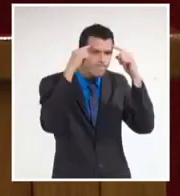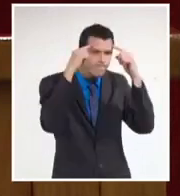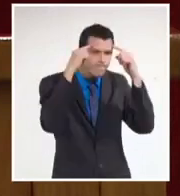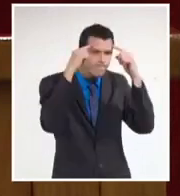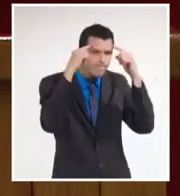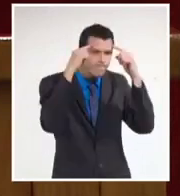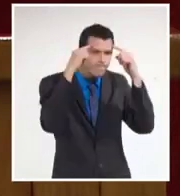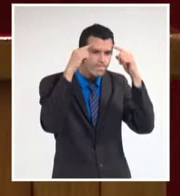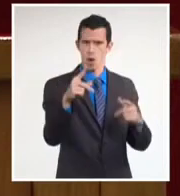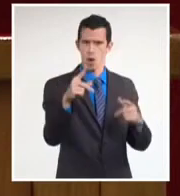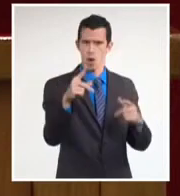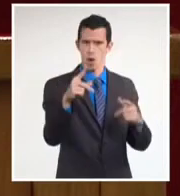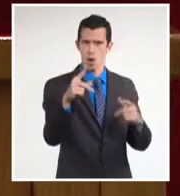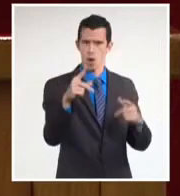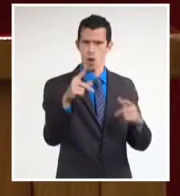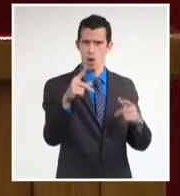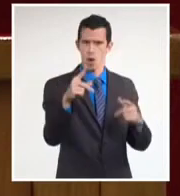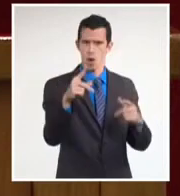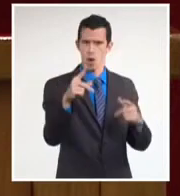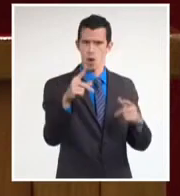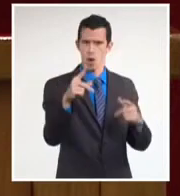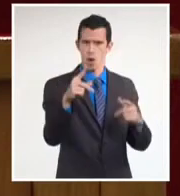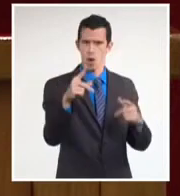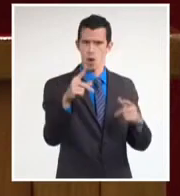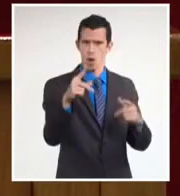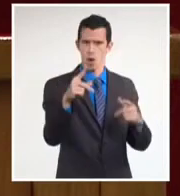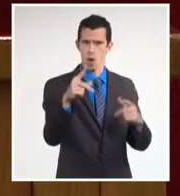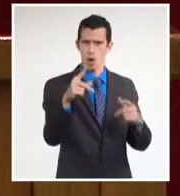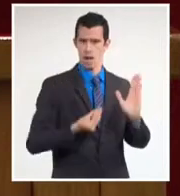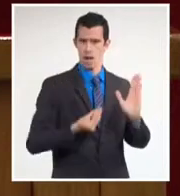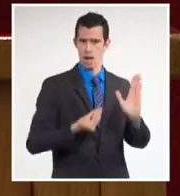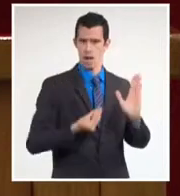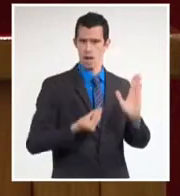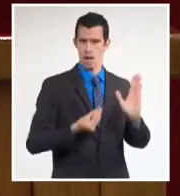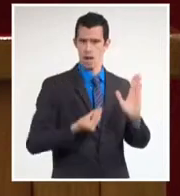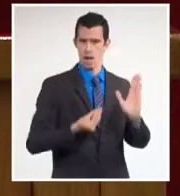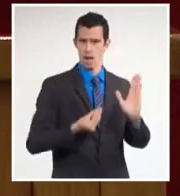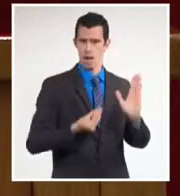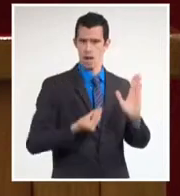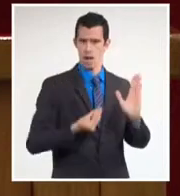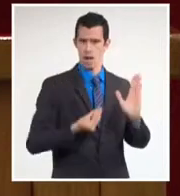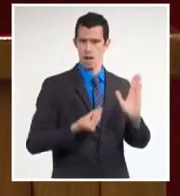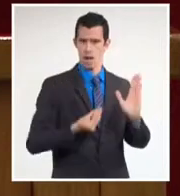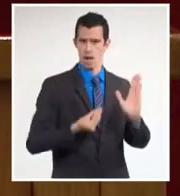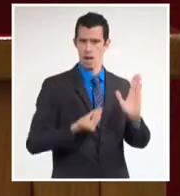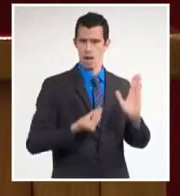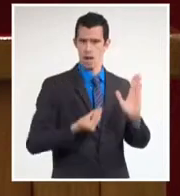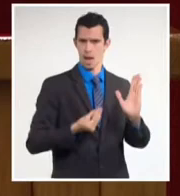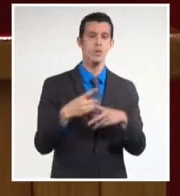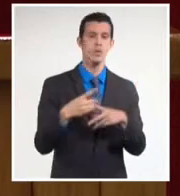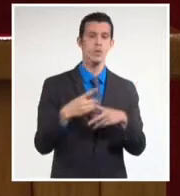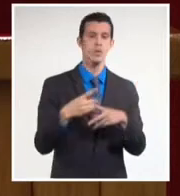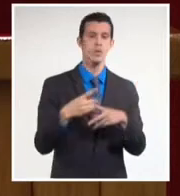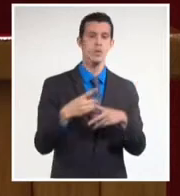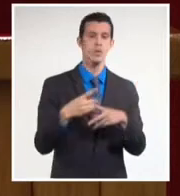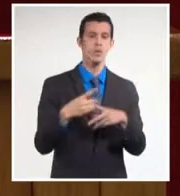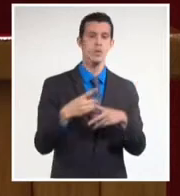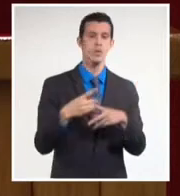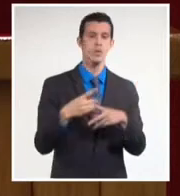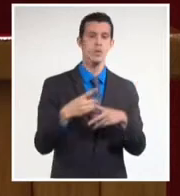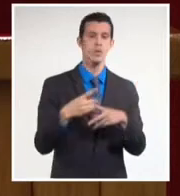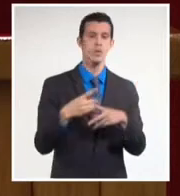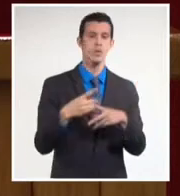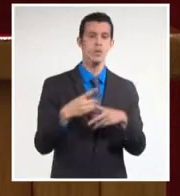2022. En mi opinión, el informe al Pleno sobre el trabajo del Buró Político es ejemplar en